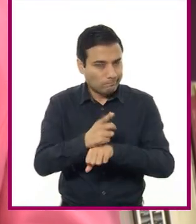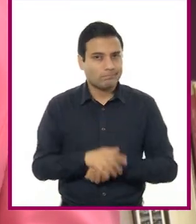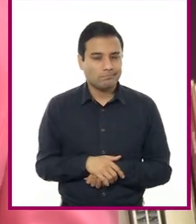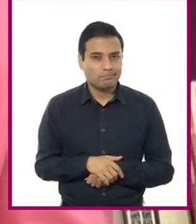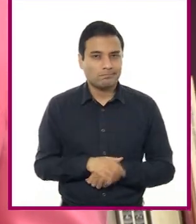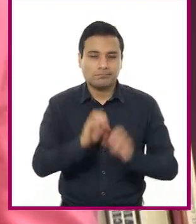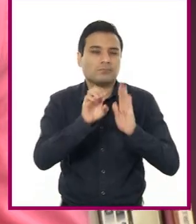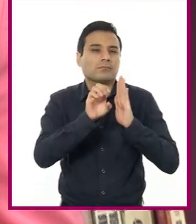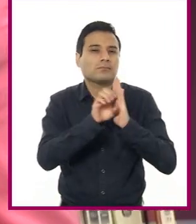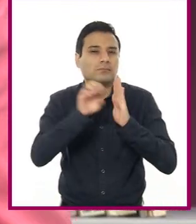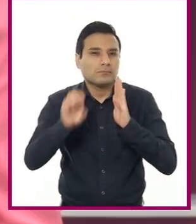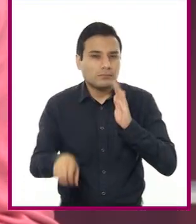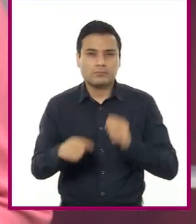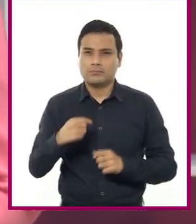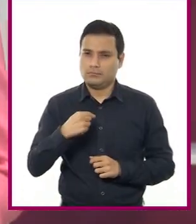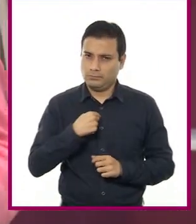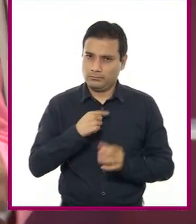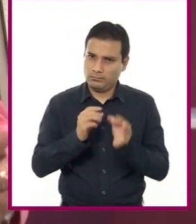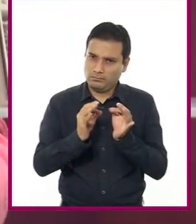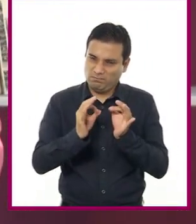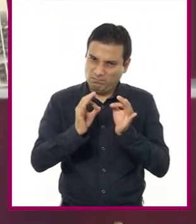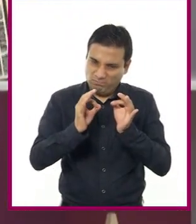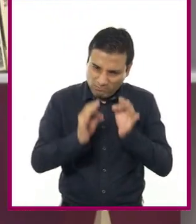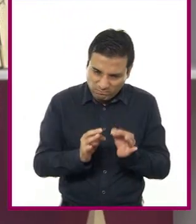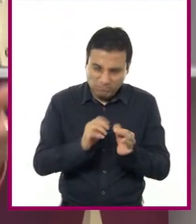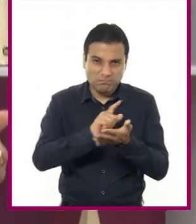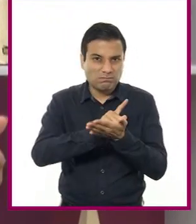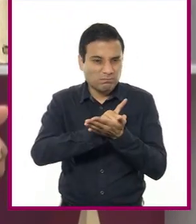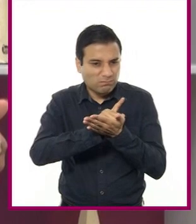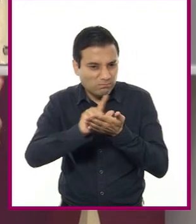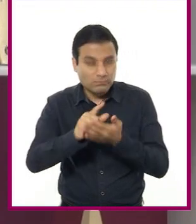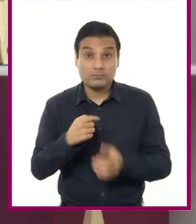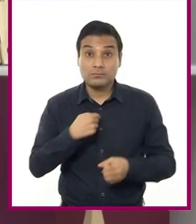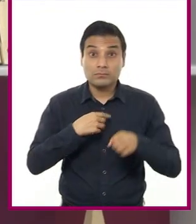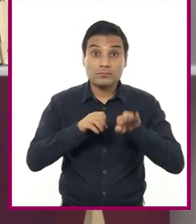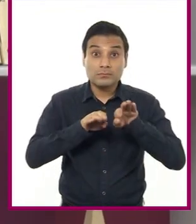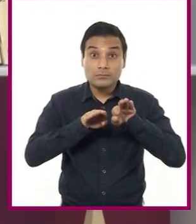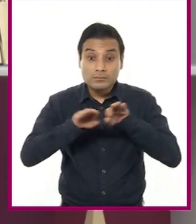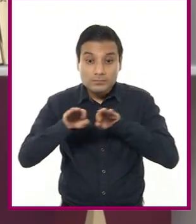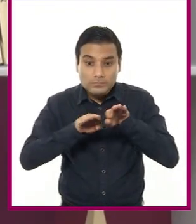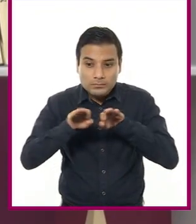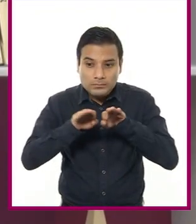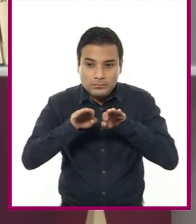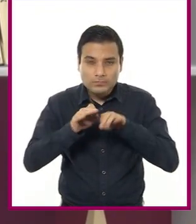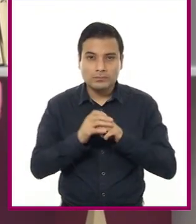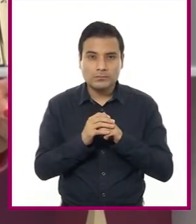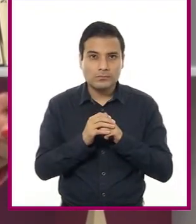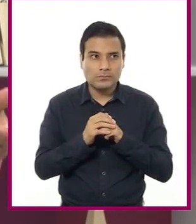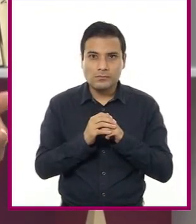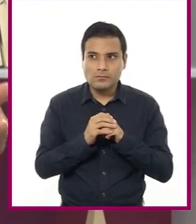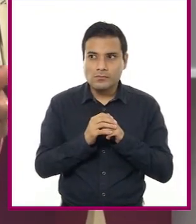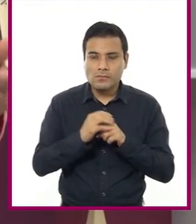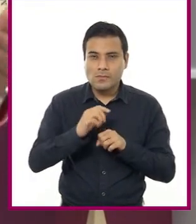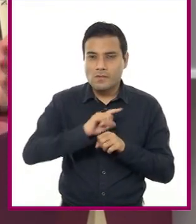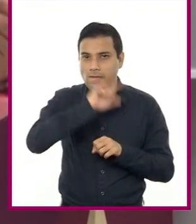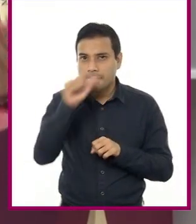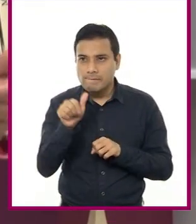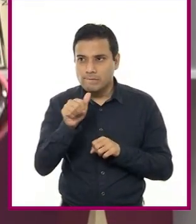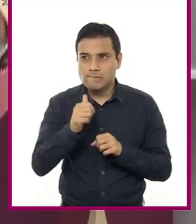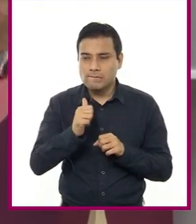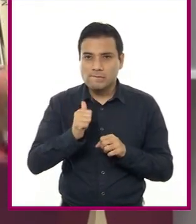desempeña se conduce con rectitud, sin utilizar su empleo, cargo o comisión para obtener